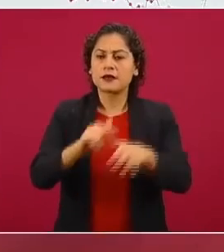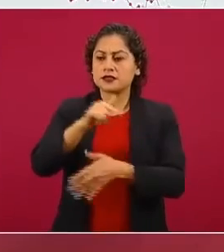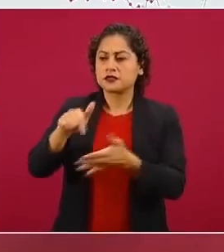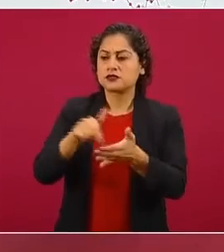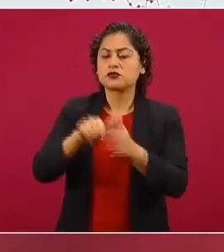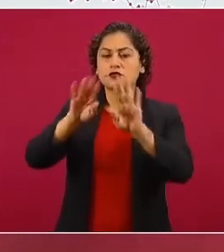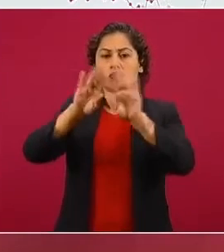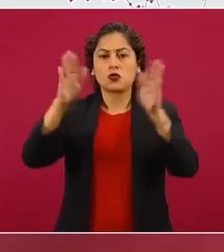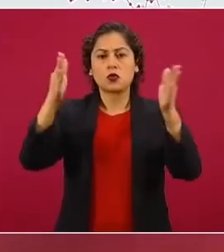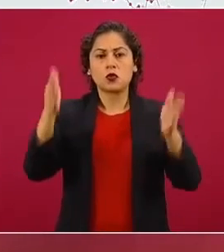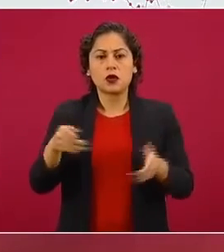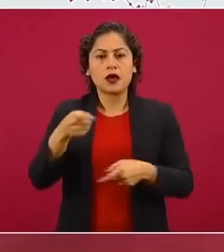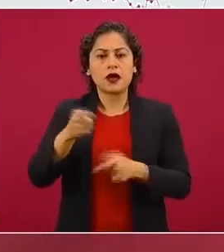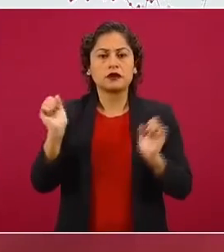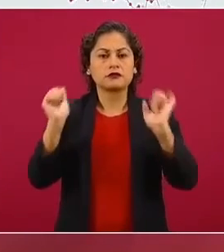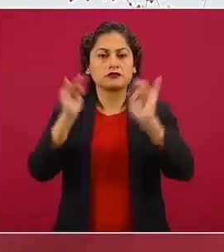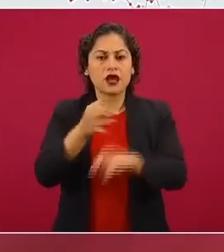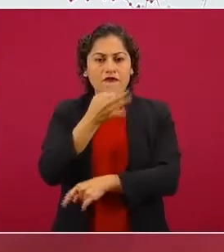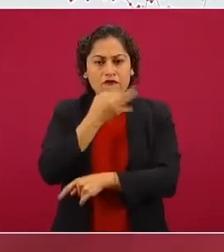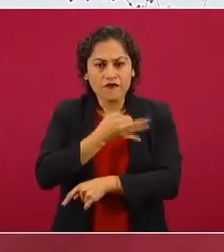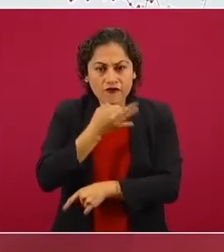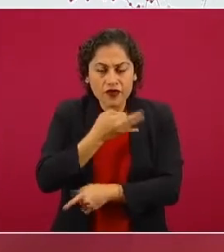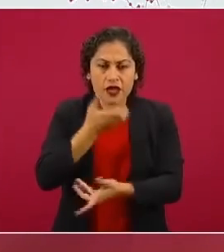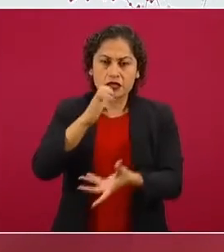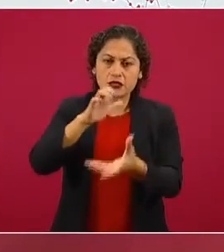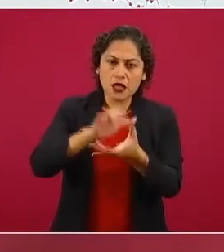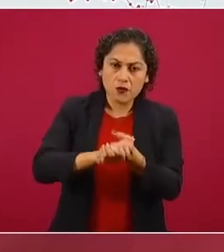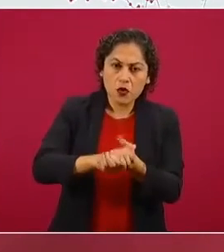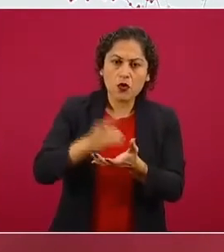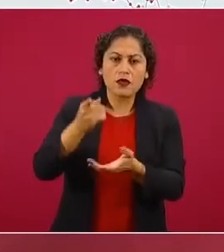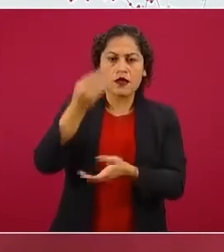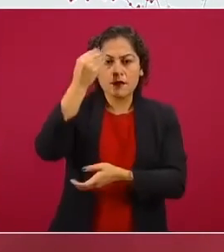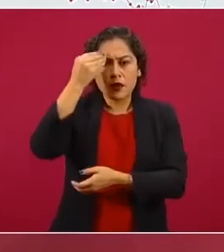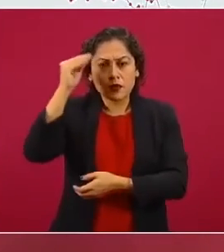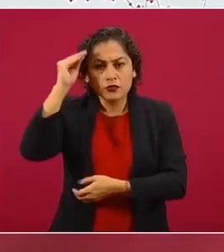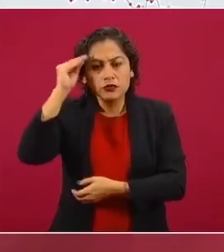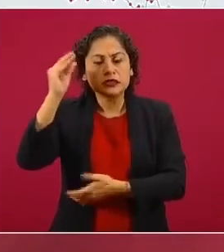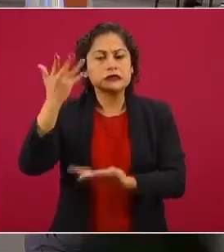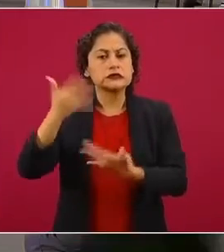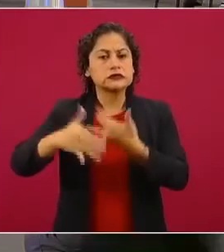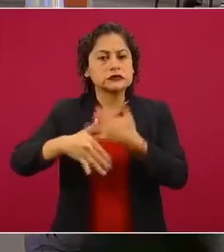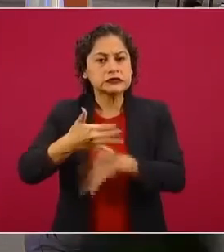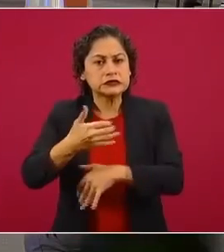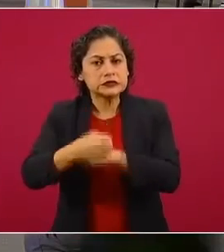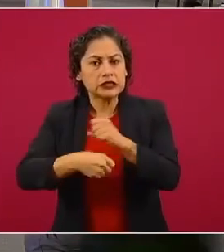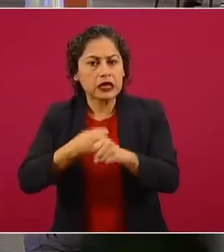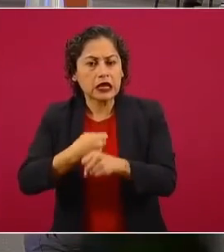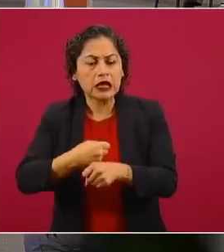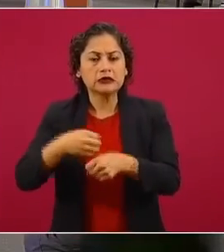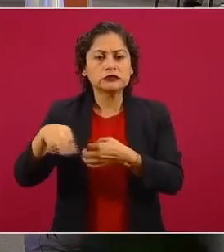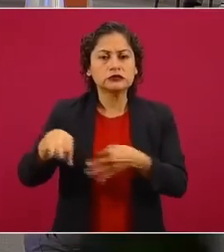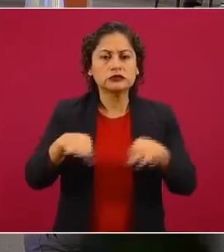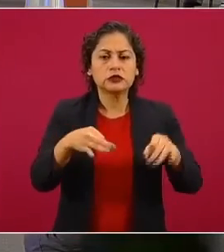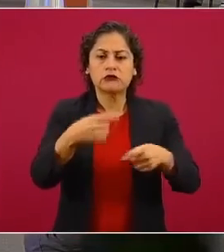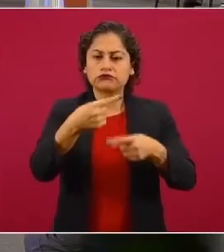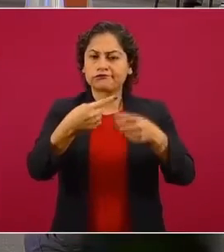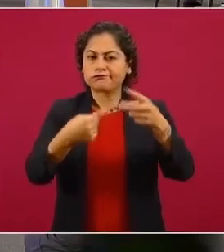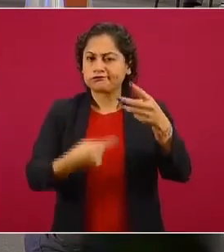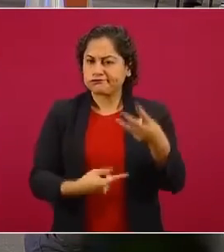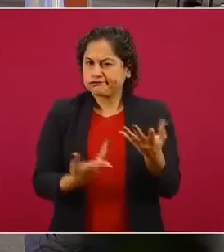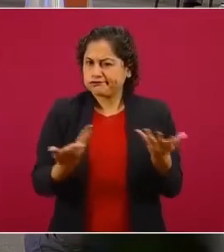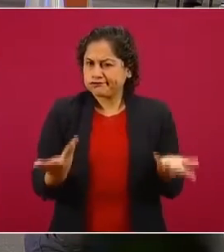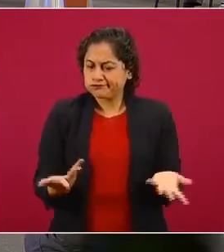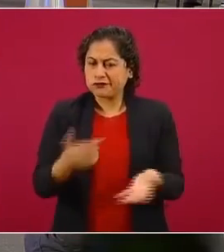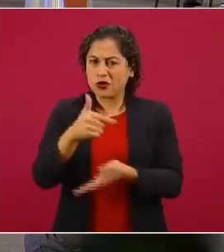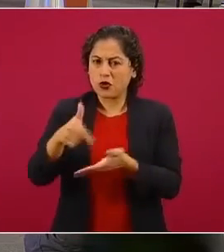se realizan fiestas, bodas, bautizos, 15 años. Hay que persuadir a los gobiernos municipales para que colaboren